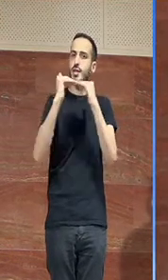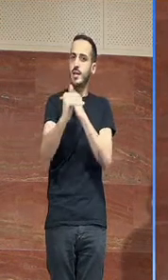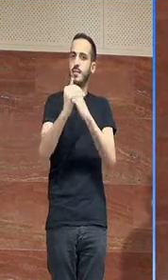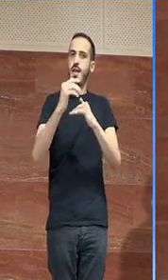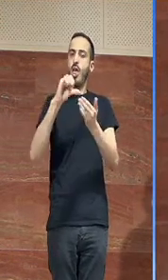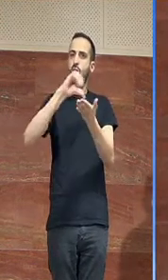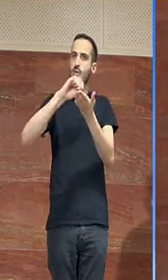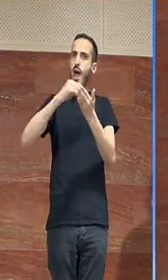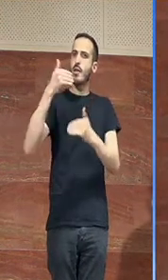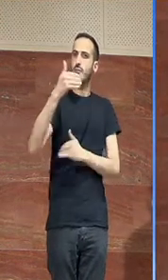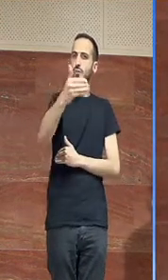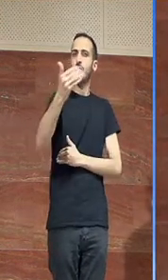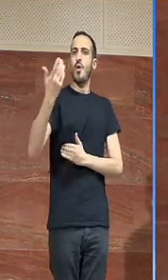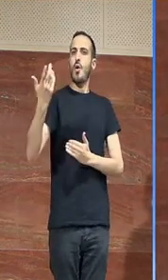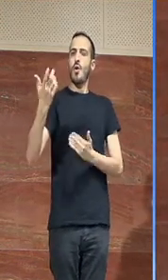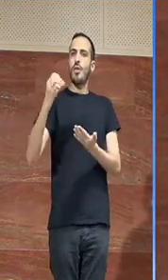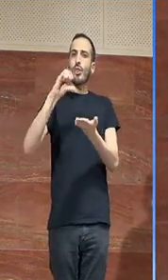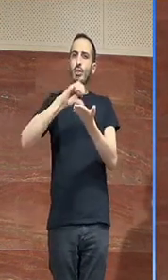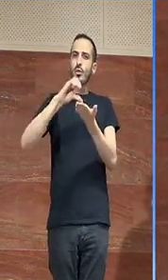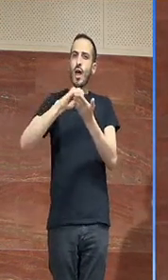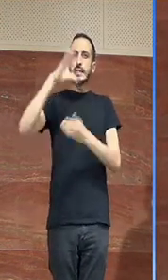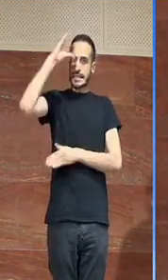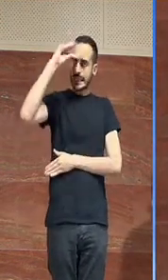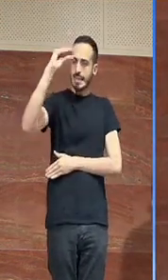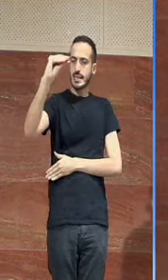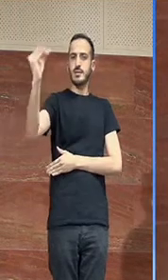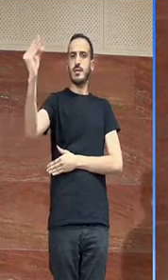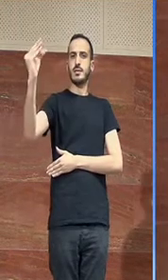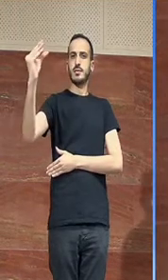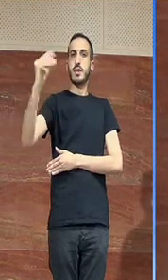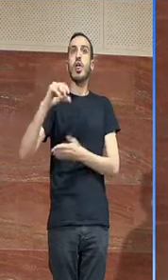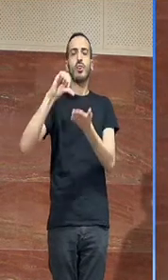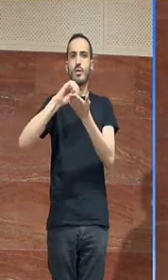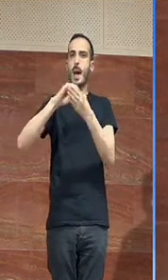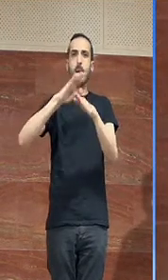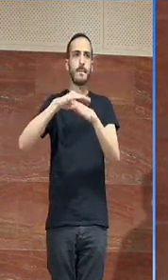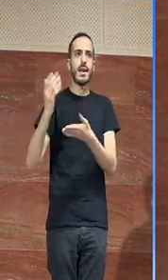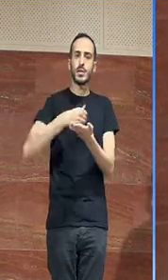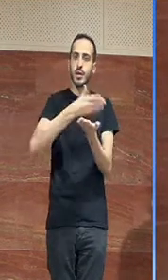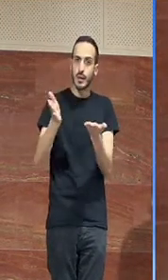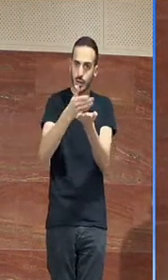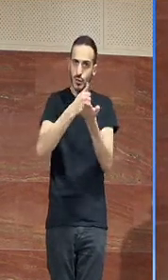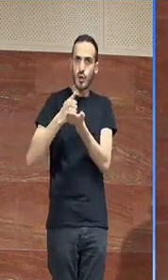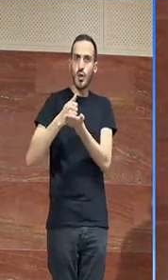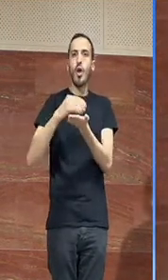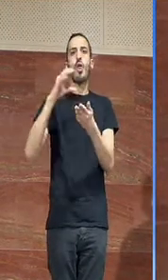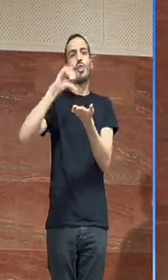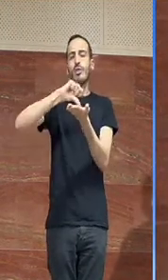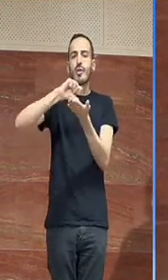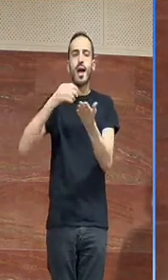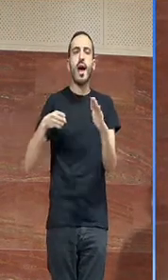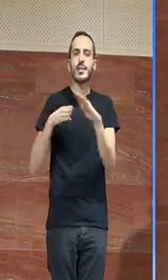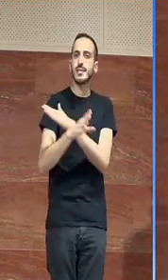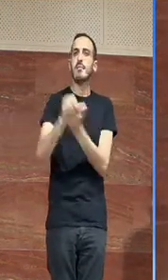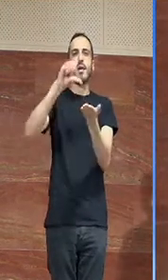del futuro, ciudades inteligentes, la ciudad para todos, la ciudad accesible, la ciudad de los niños, en fin,